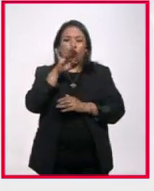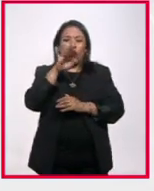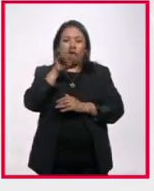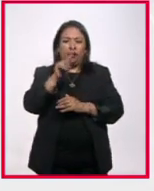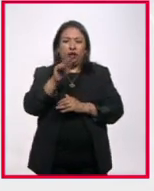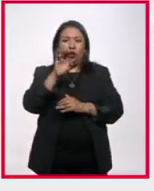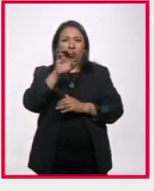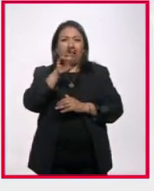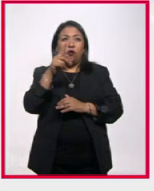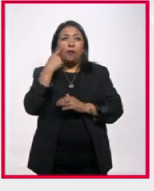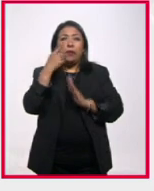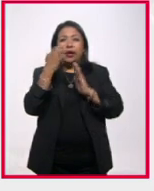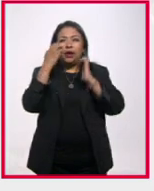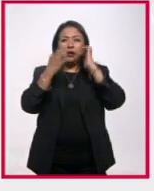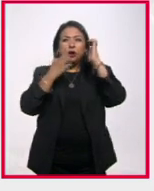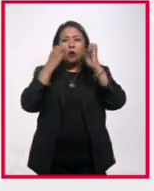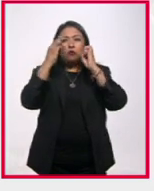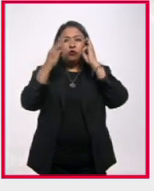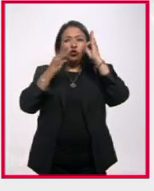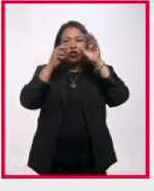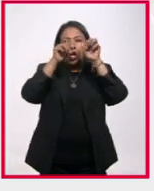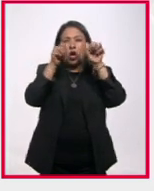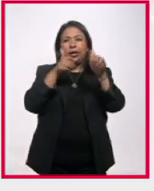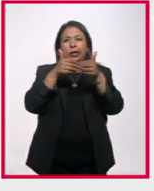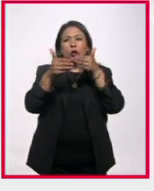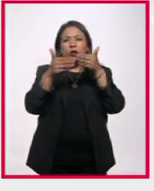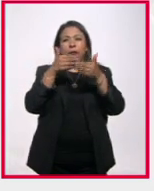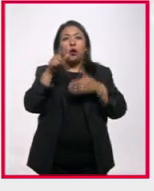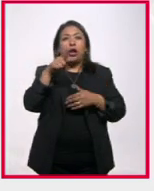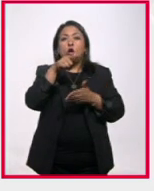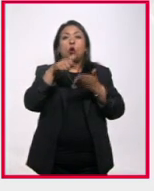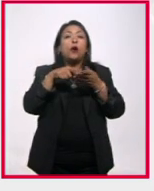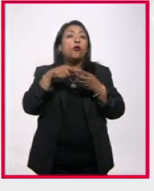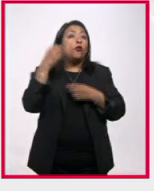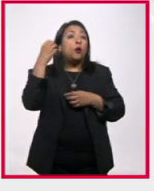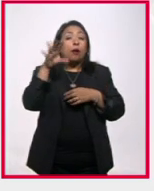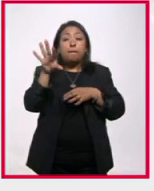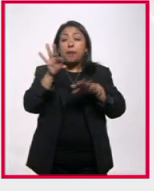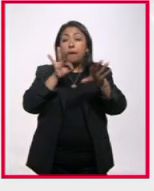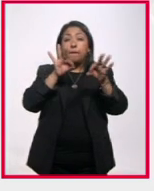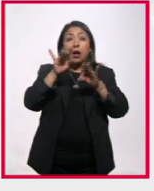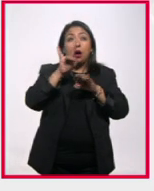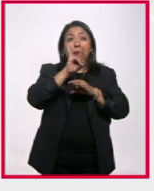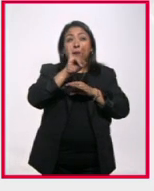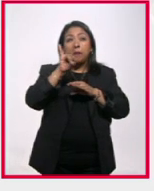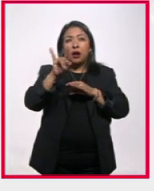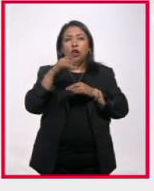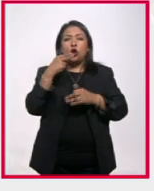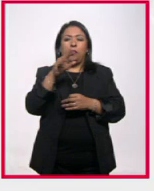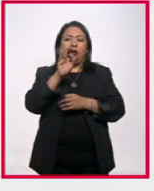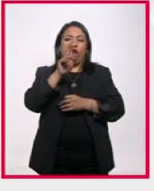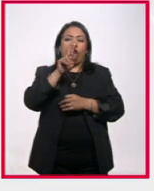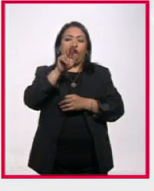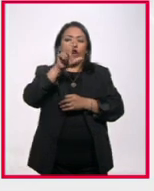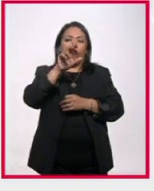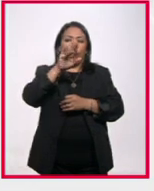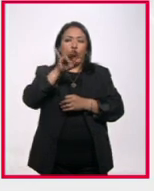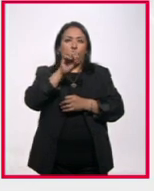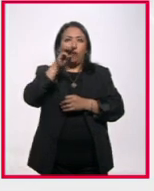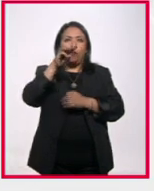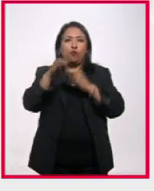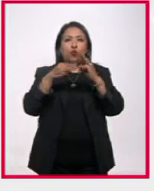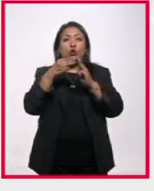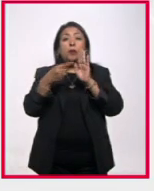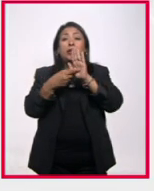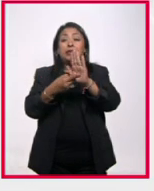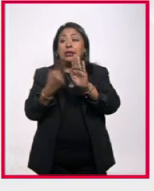exhibe su obra en el Museo de Arte Contemporáneo de Oaxaca y lo hace con una selección de cuadros de su serie Flujo Mundo, presentada a